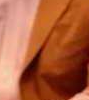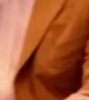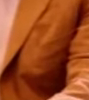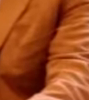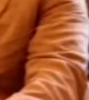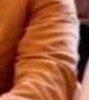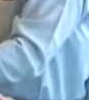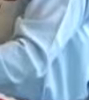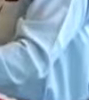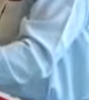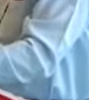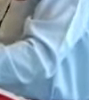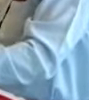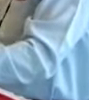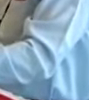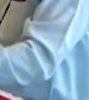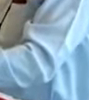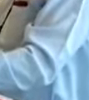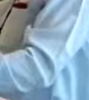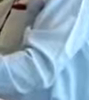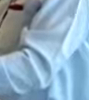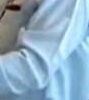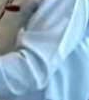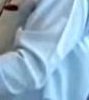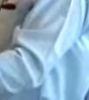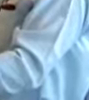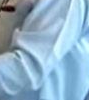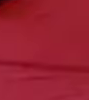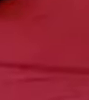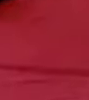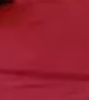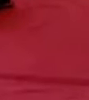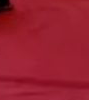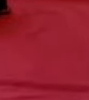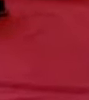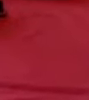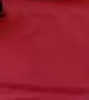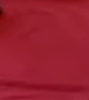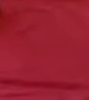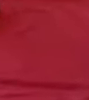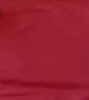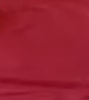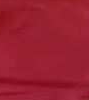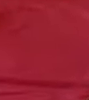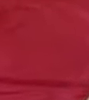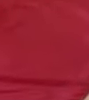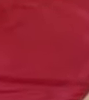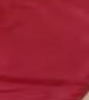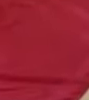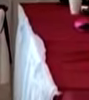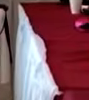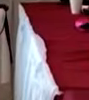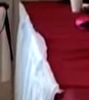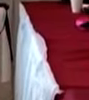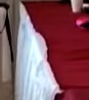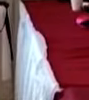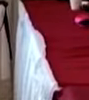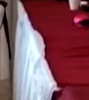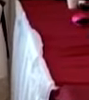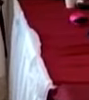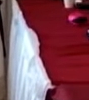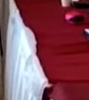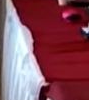dirigido a funcionarios estatales a fin de que fortalezcan sus conocimientos en materia de implementación y evaluación de estrategias que beneficien a los diferentes sectores de la